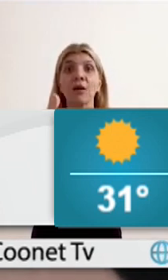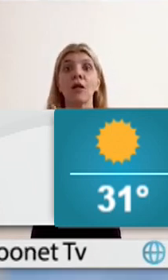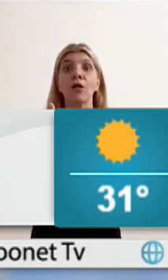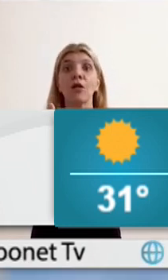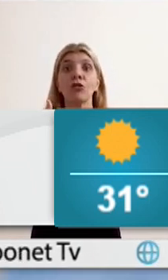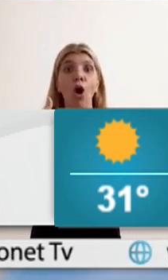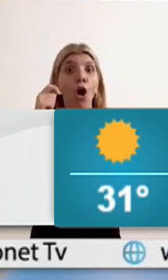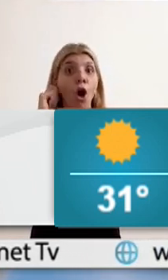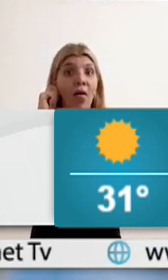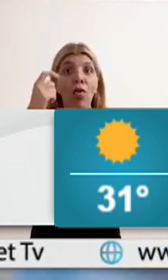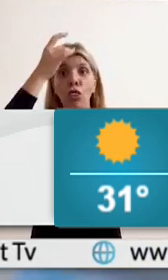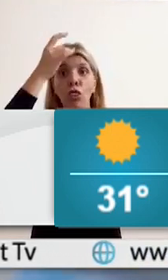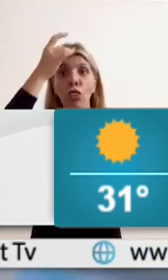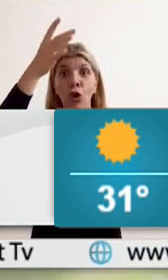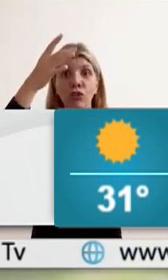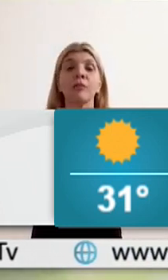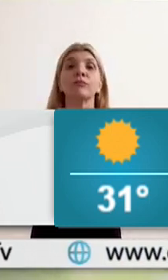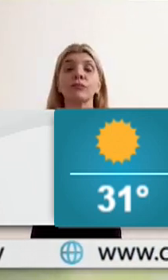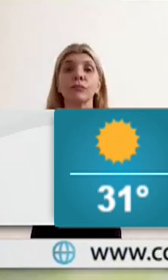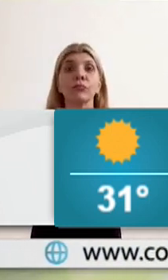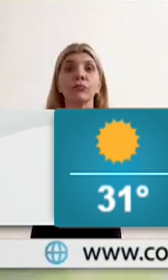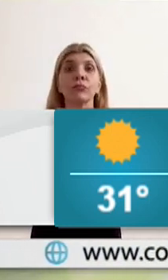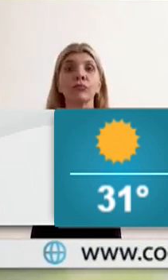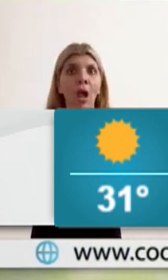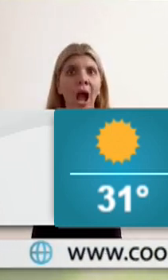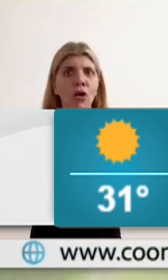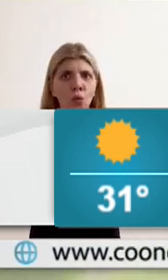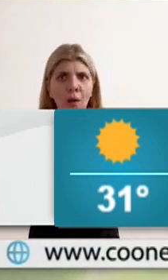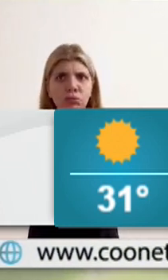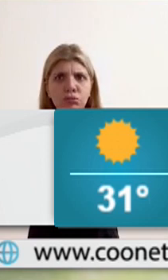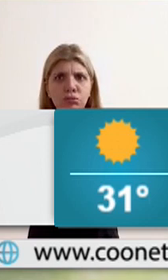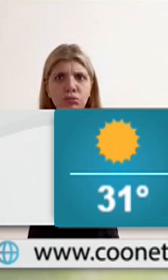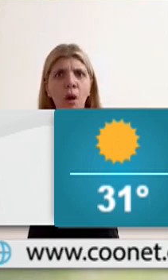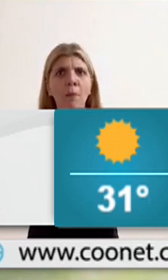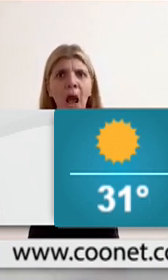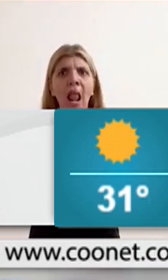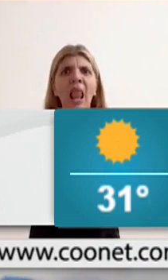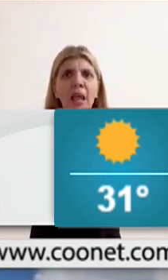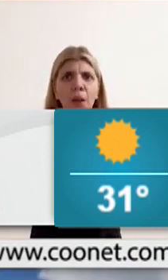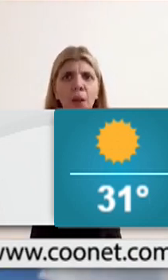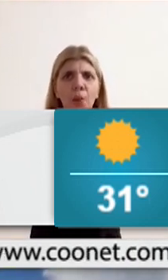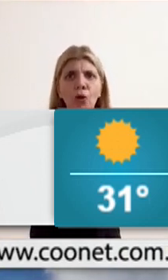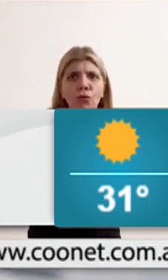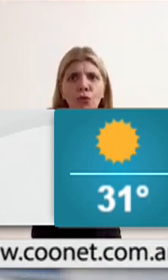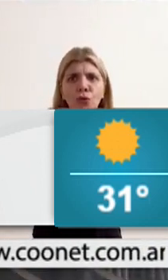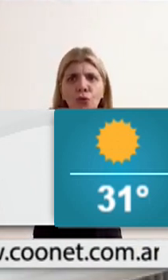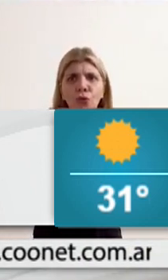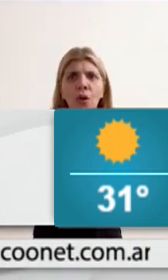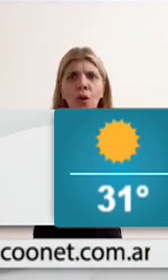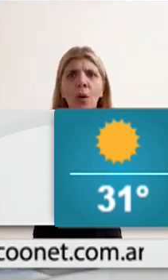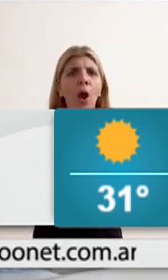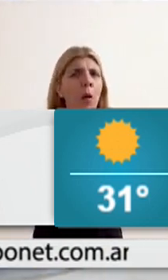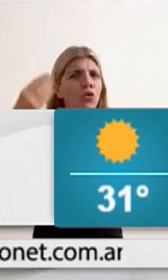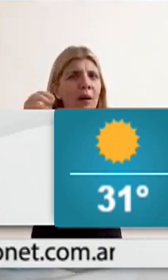solamente con el certificado de alumno regular y el certificado único de discapacidad va a poder recibir el dispositivo de manera gratuita. Si no